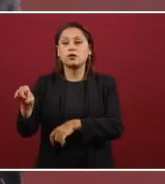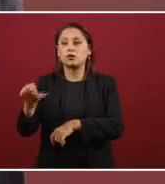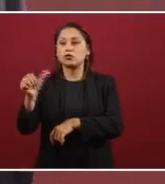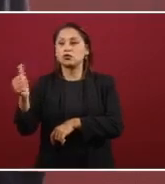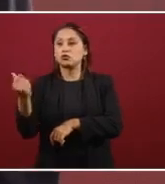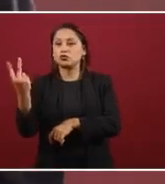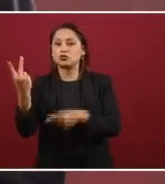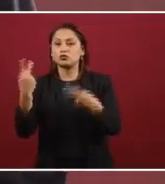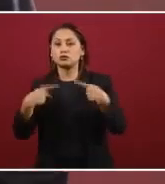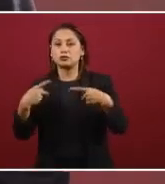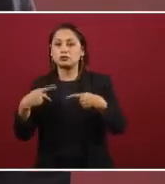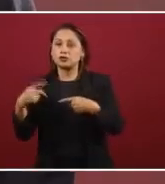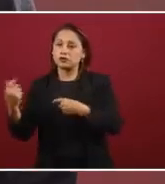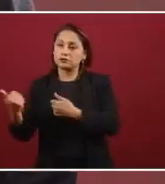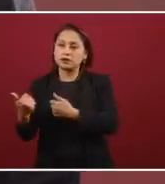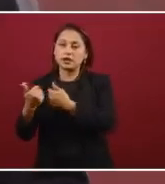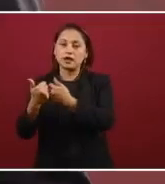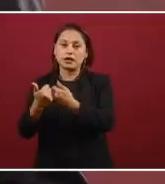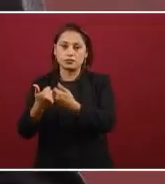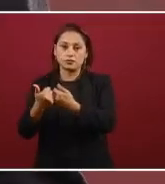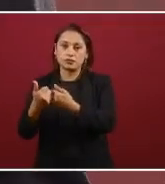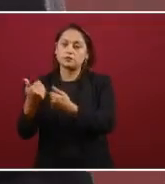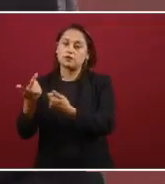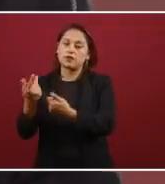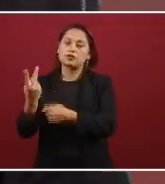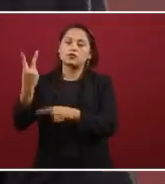ayudantes, dos escoltas,